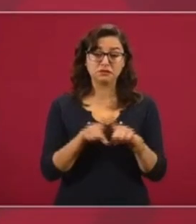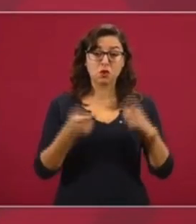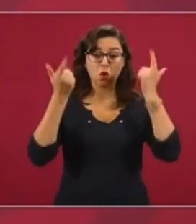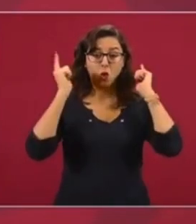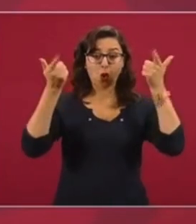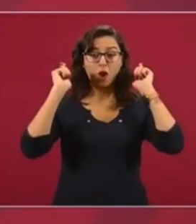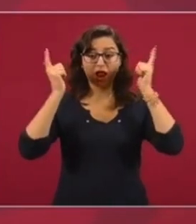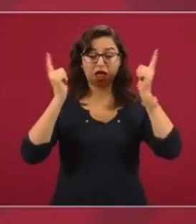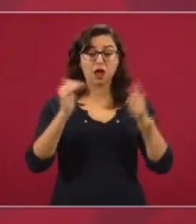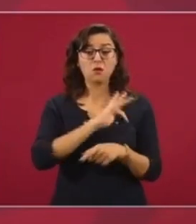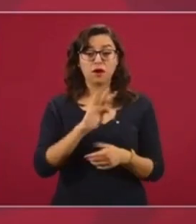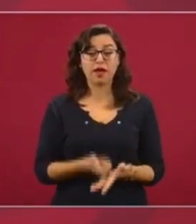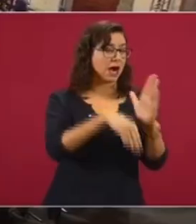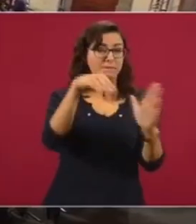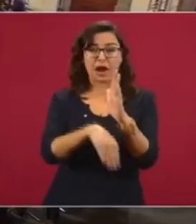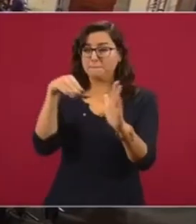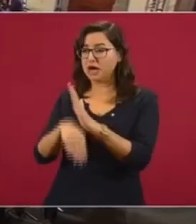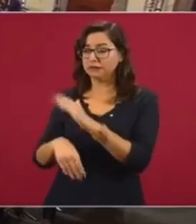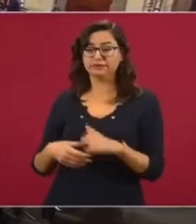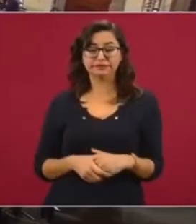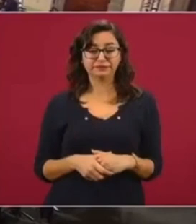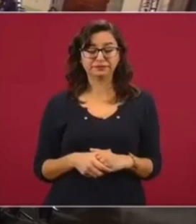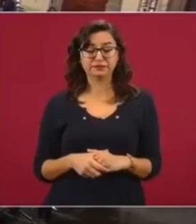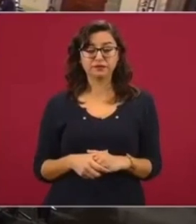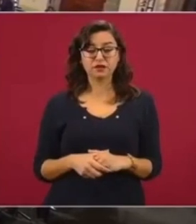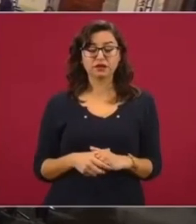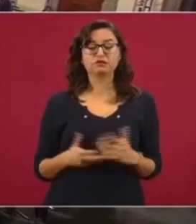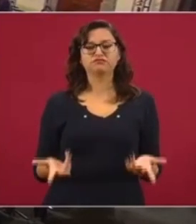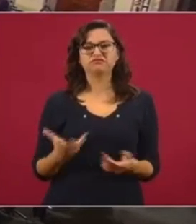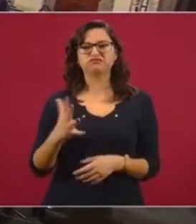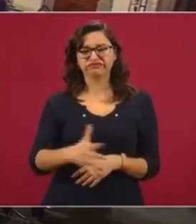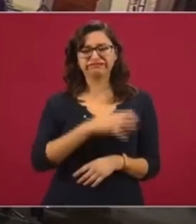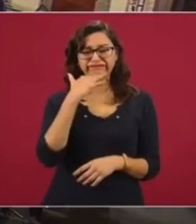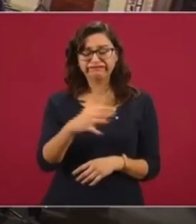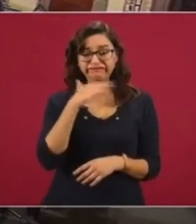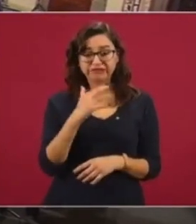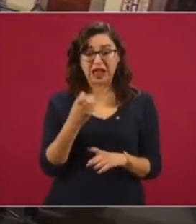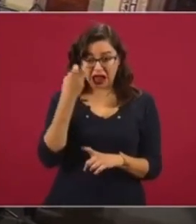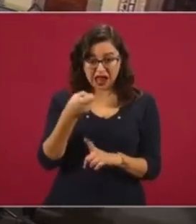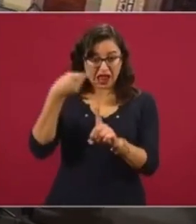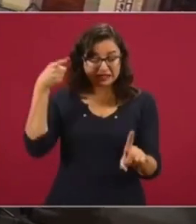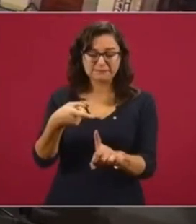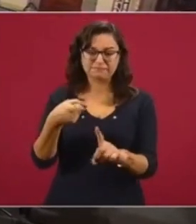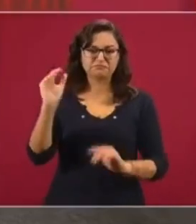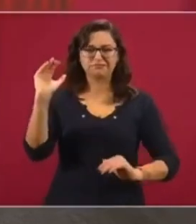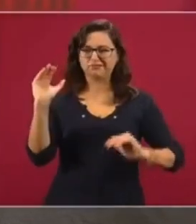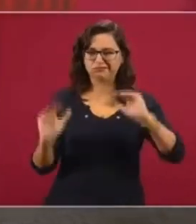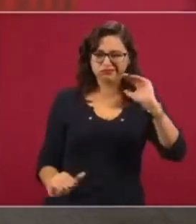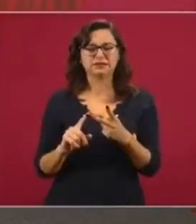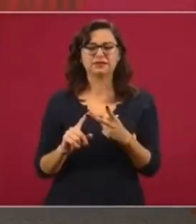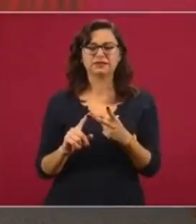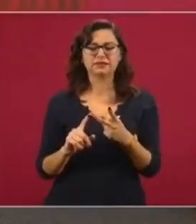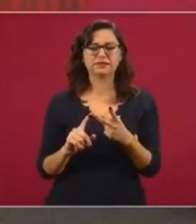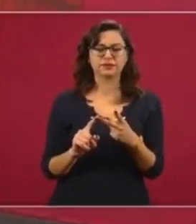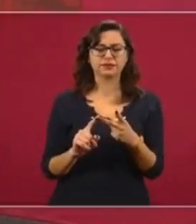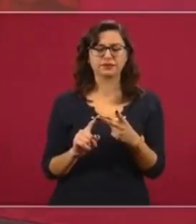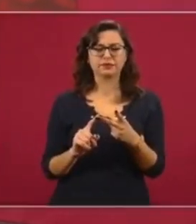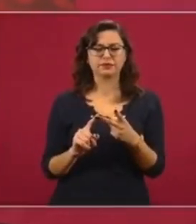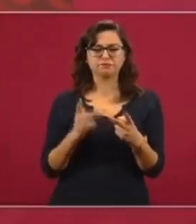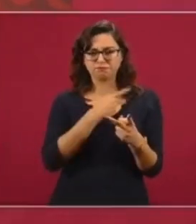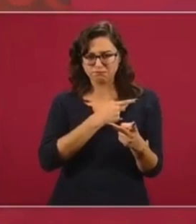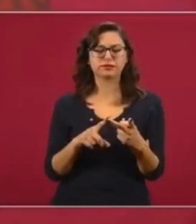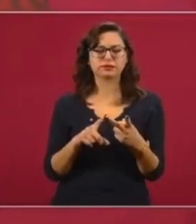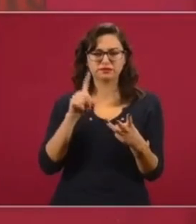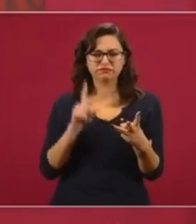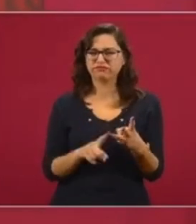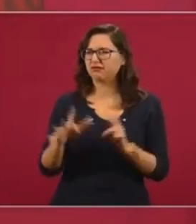para comprender que la corrupción es la causa principal de la desigualdad económica, de la